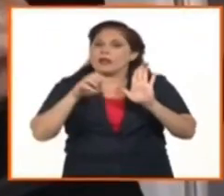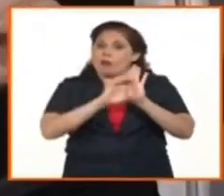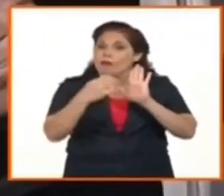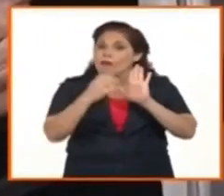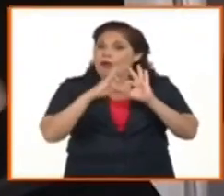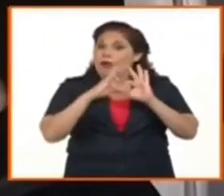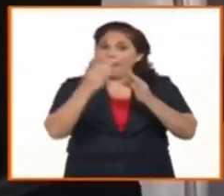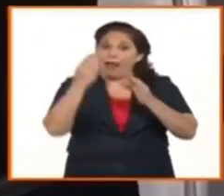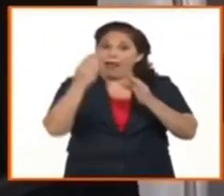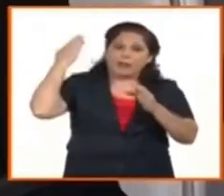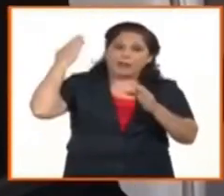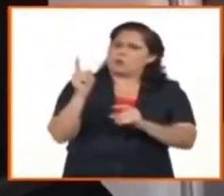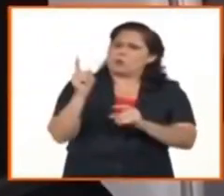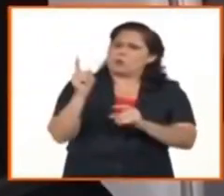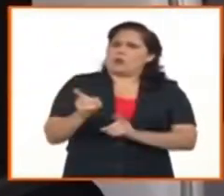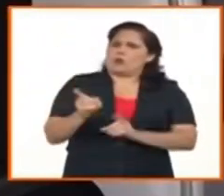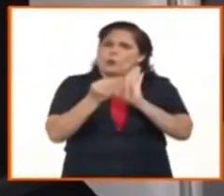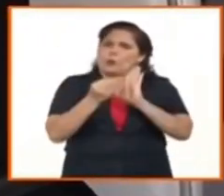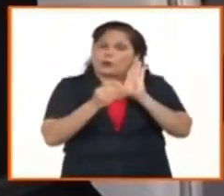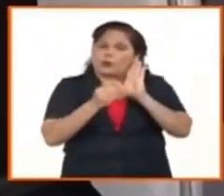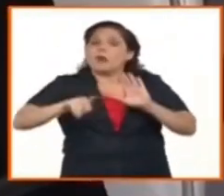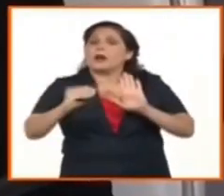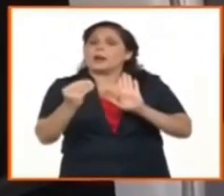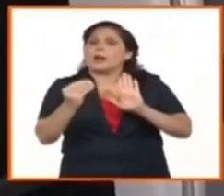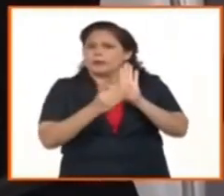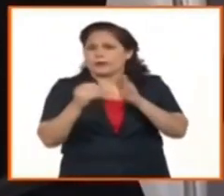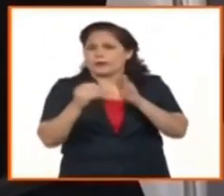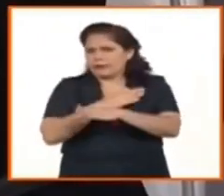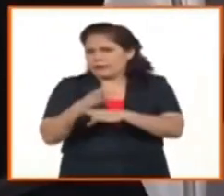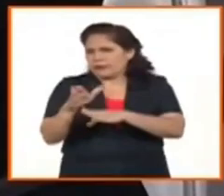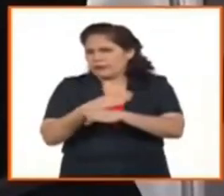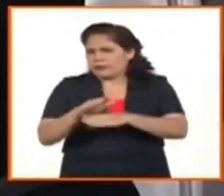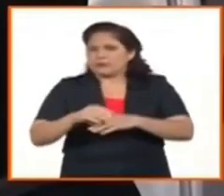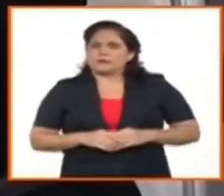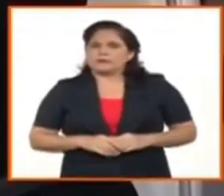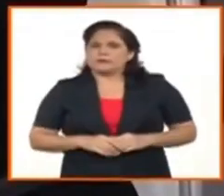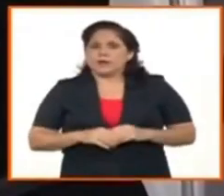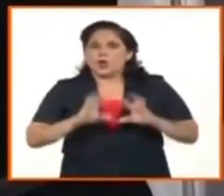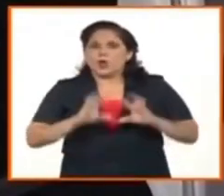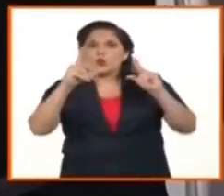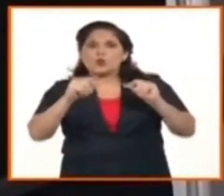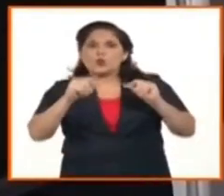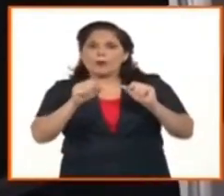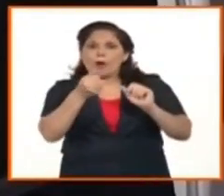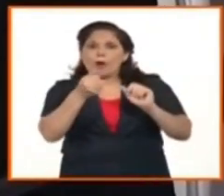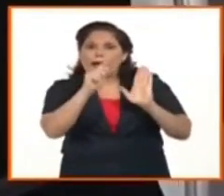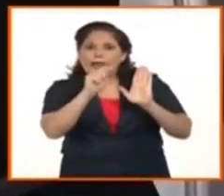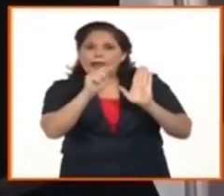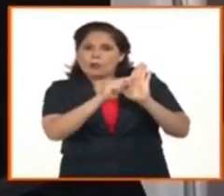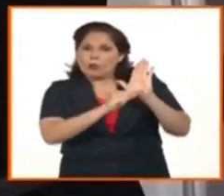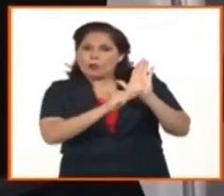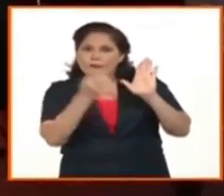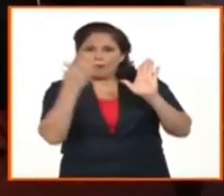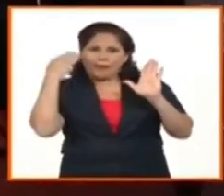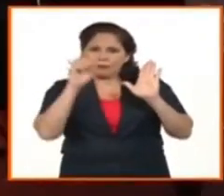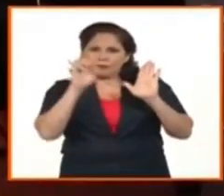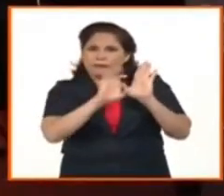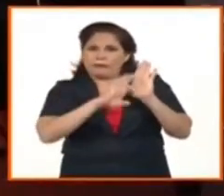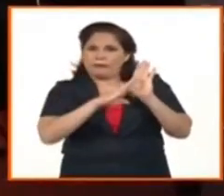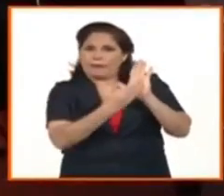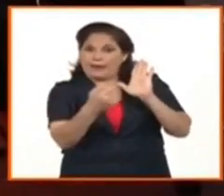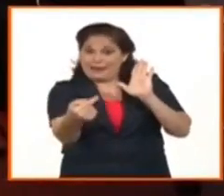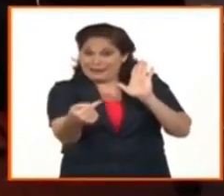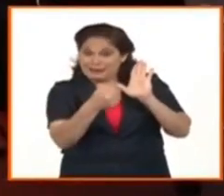diferencia sustantiva yo o incluso le pedía de ameal a dime el número del artículo del antiguo código que